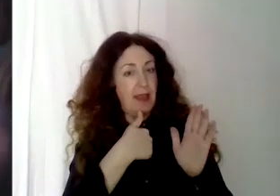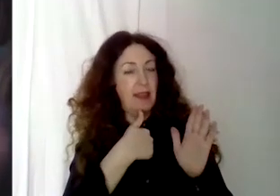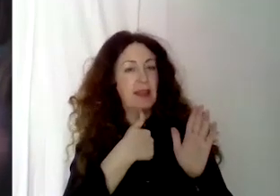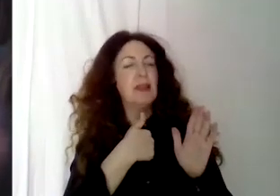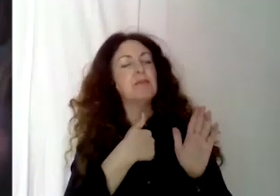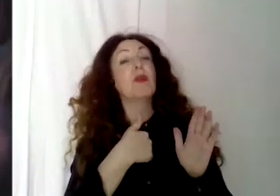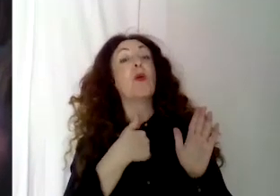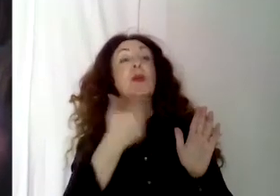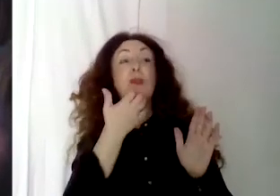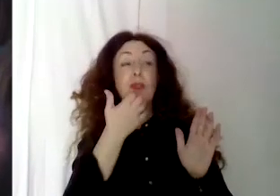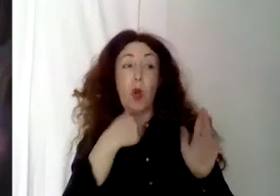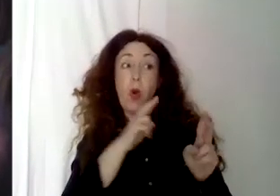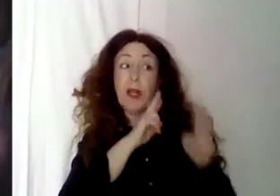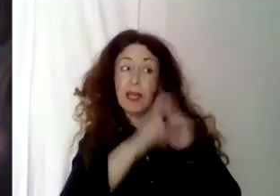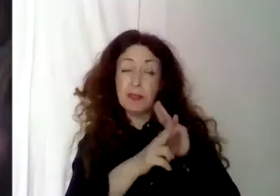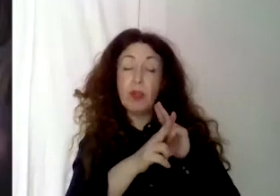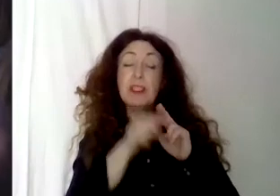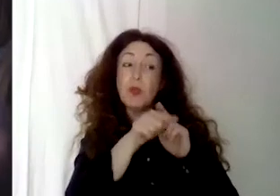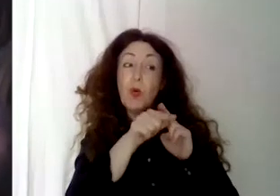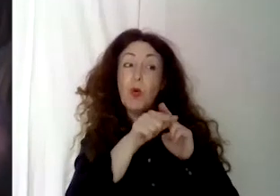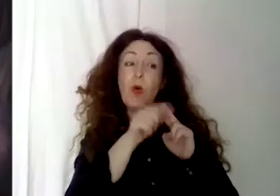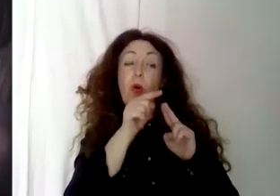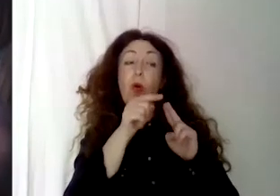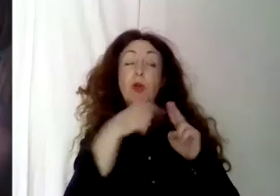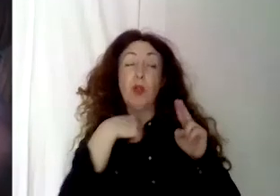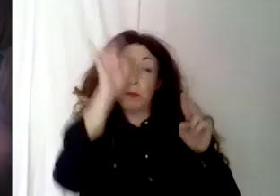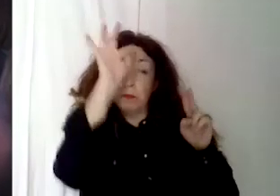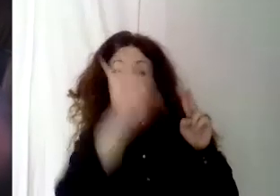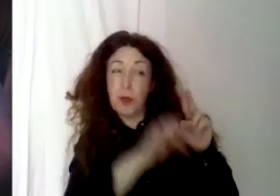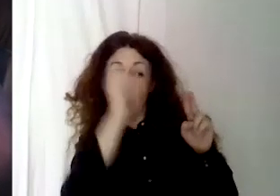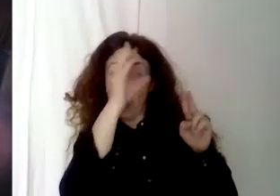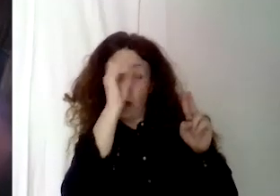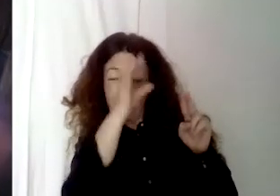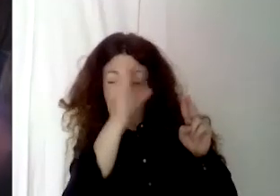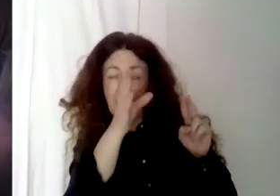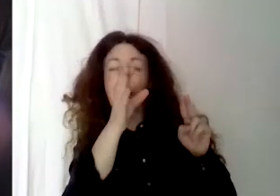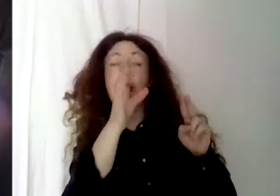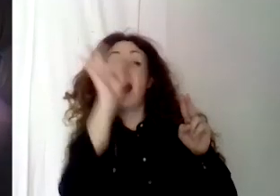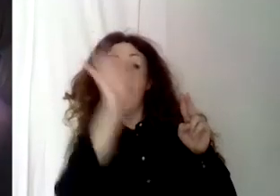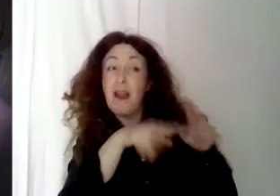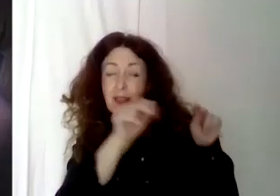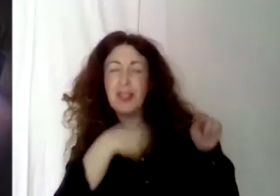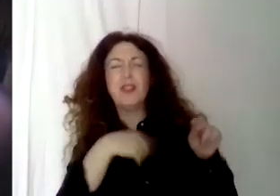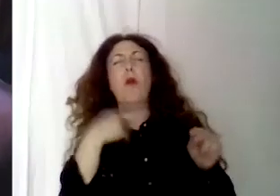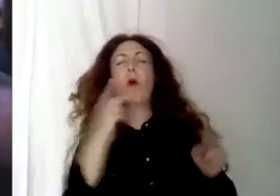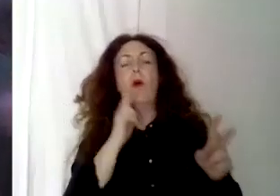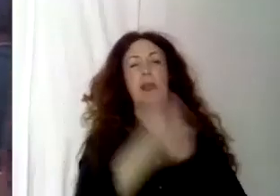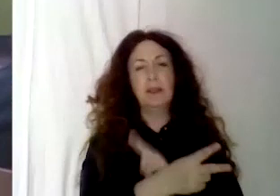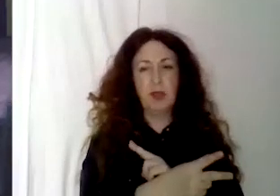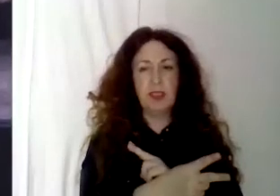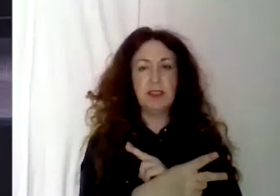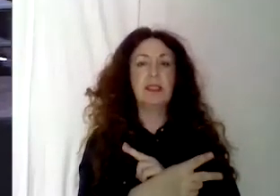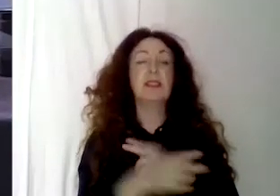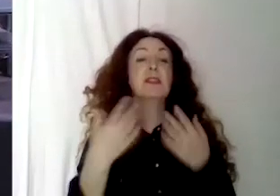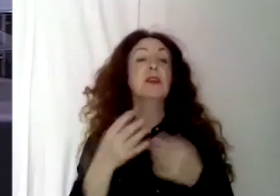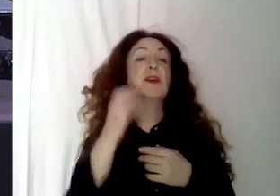se levantó, le colocaron un atril y en la sala de actos se sentó Freud solo y le dio una conferencia. Dice: piensa que es